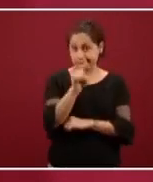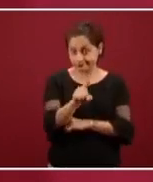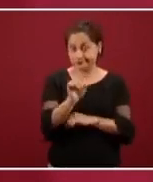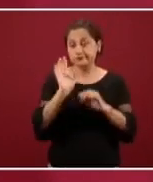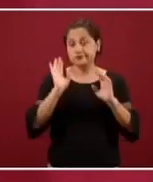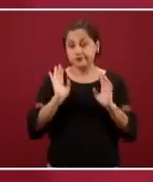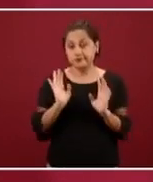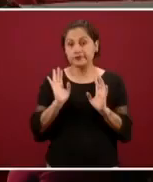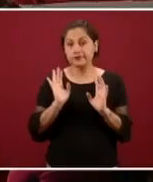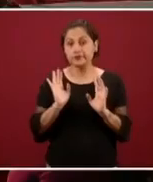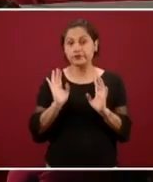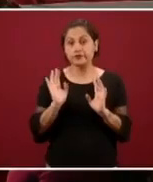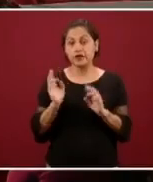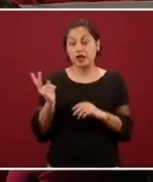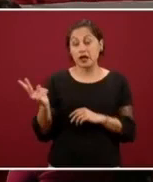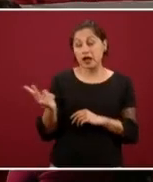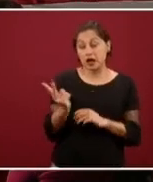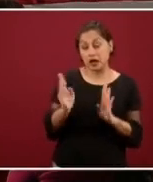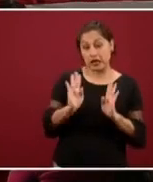tienen un poder